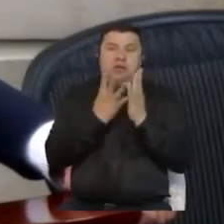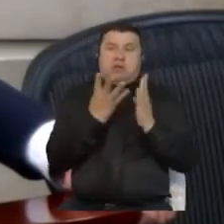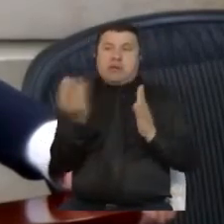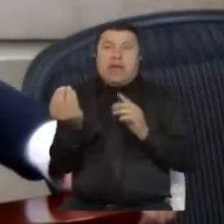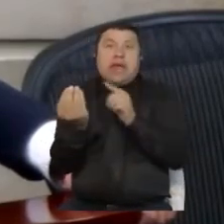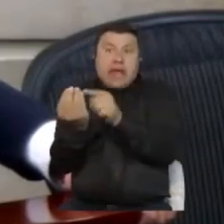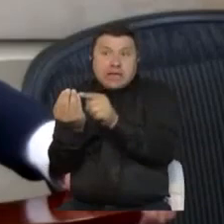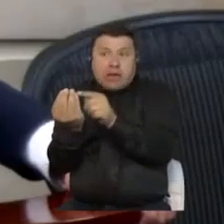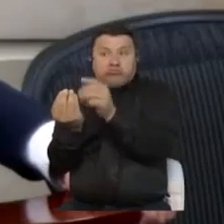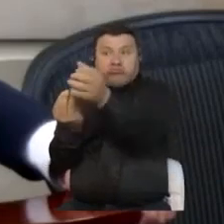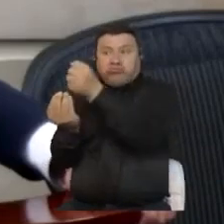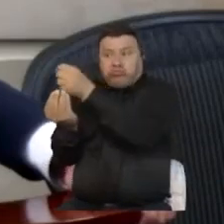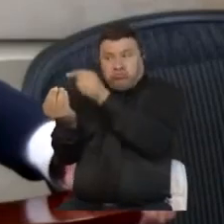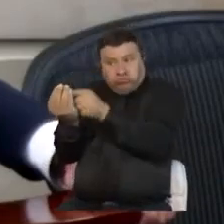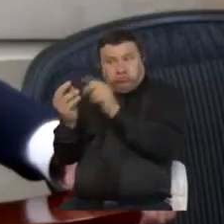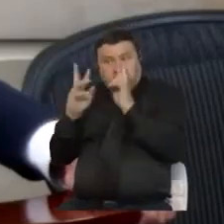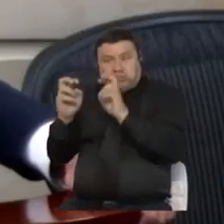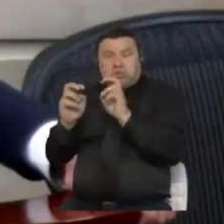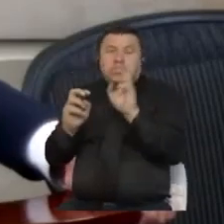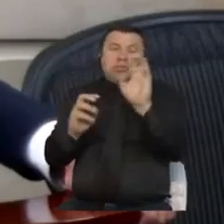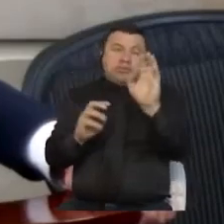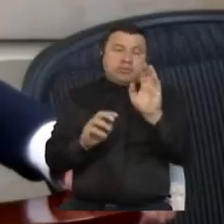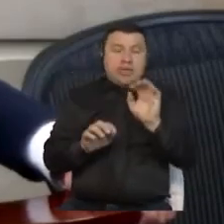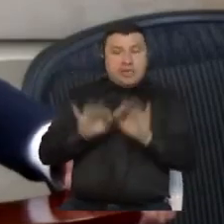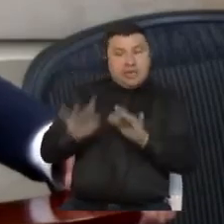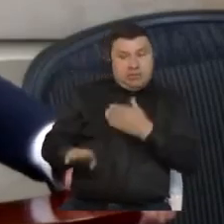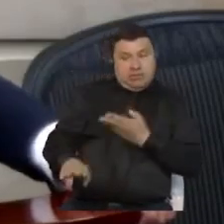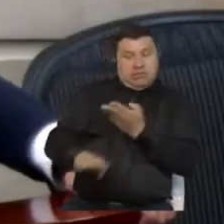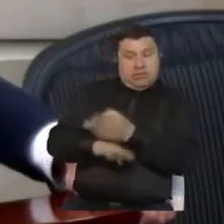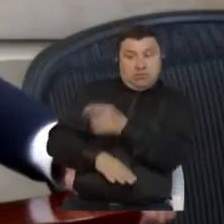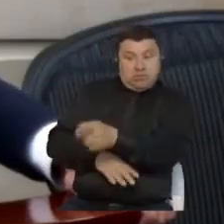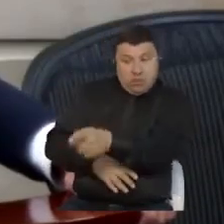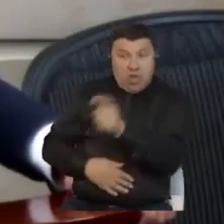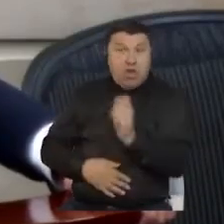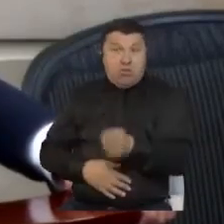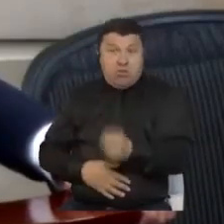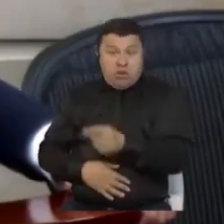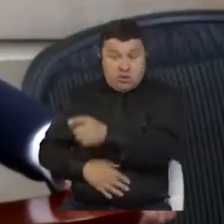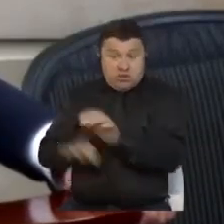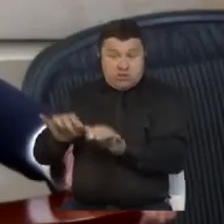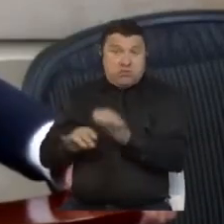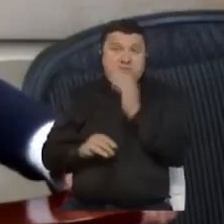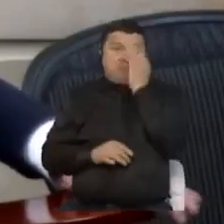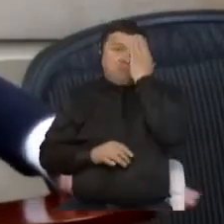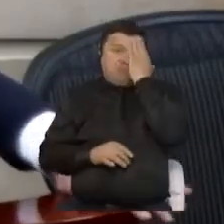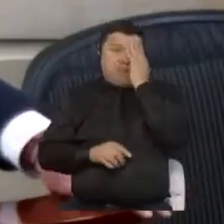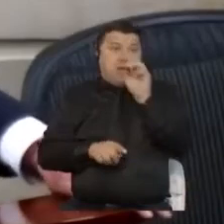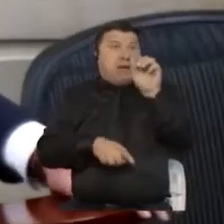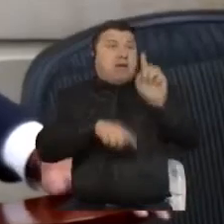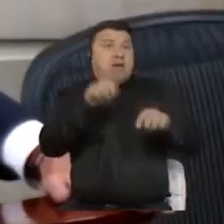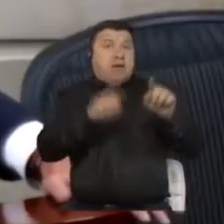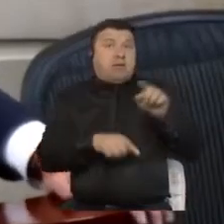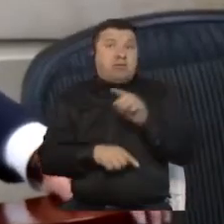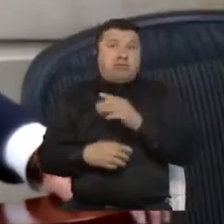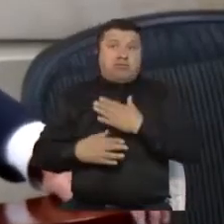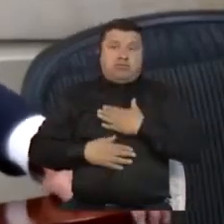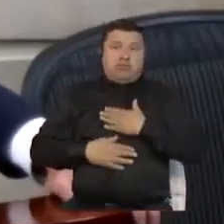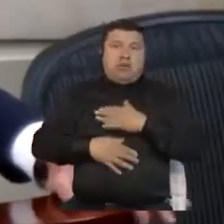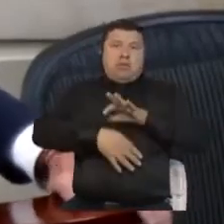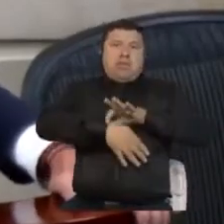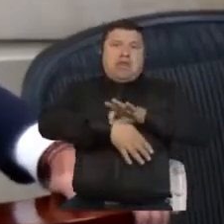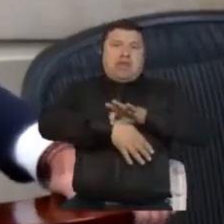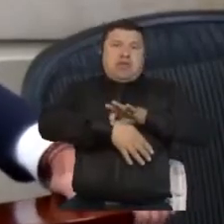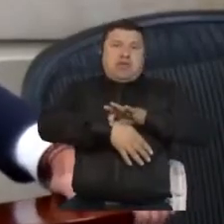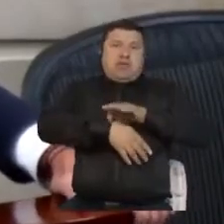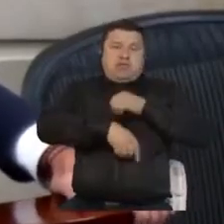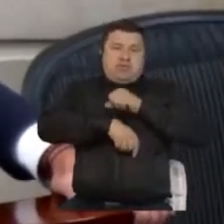precisión y le voy a pedir al señor secretario que si es abogado porque como saben algunos soy médico